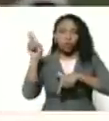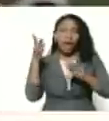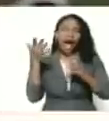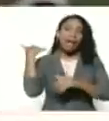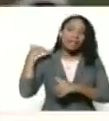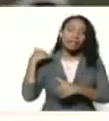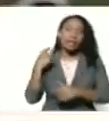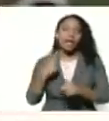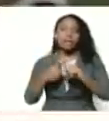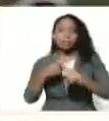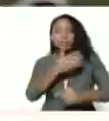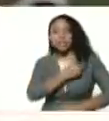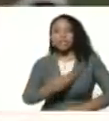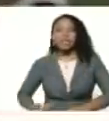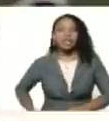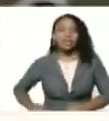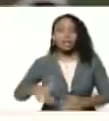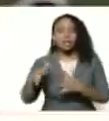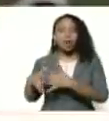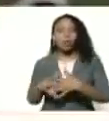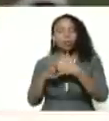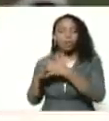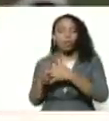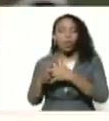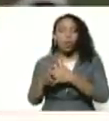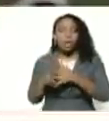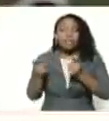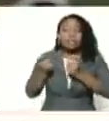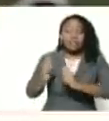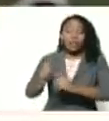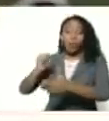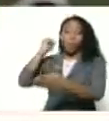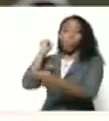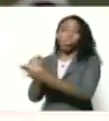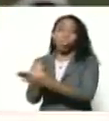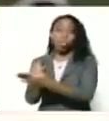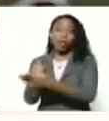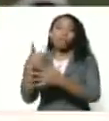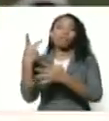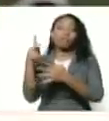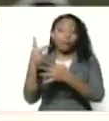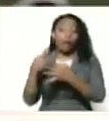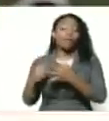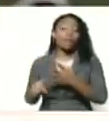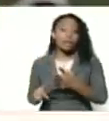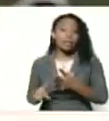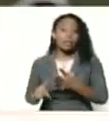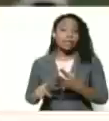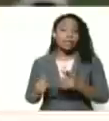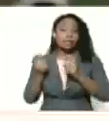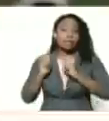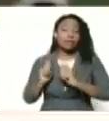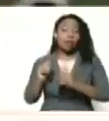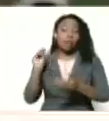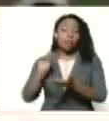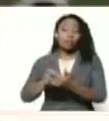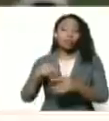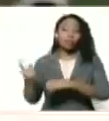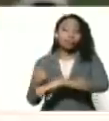Fue lo único que le faltó. Trató de matarme varias veces, incluyendo el atentado de los